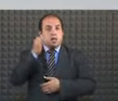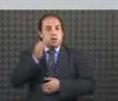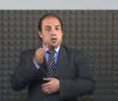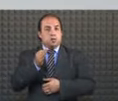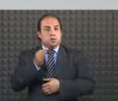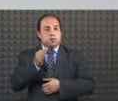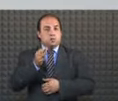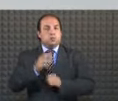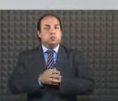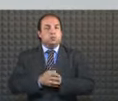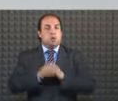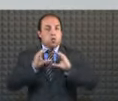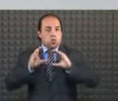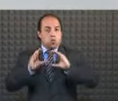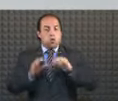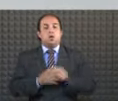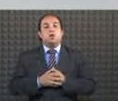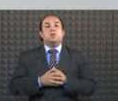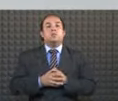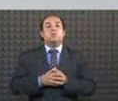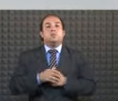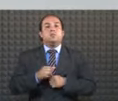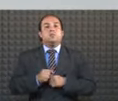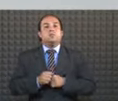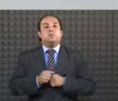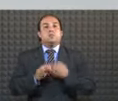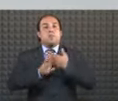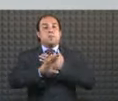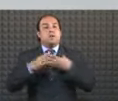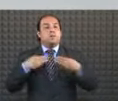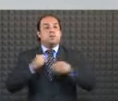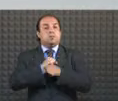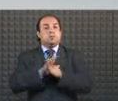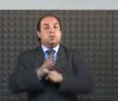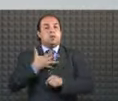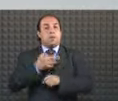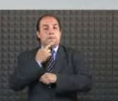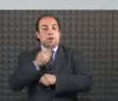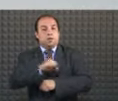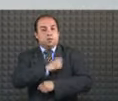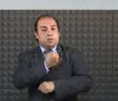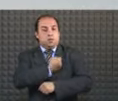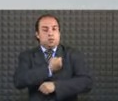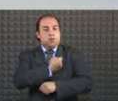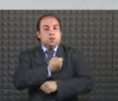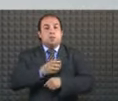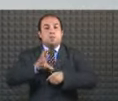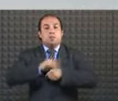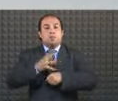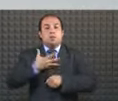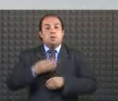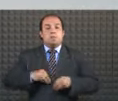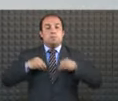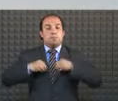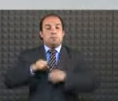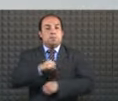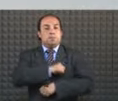preventivas frente a COVID y tener una mejor salud que nos va a permitir tener una vida saludable hacia adelante. Y